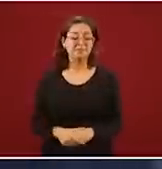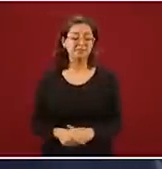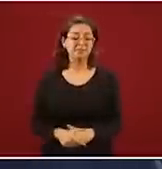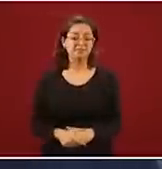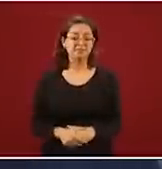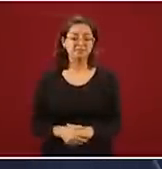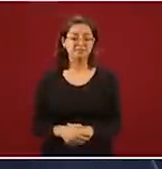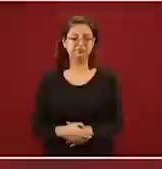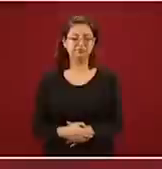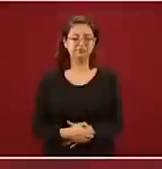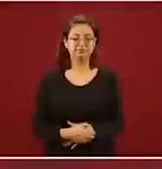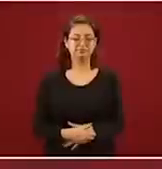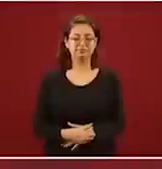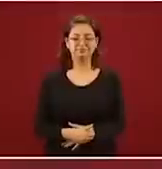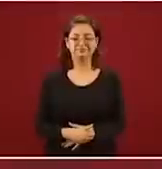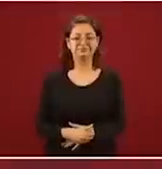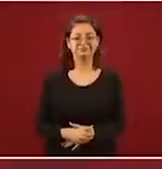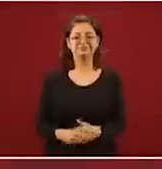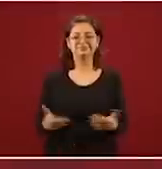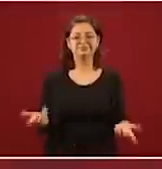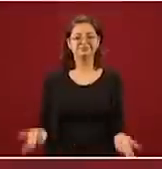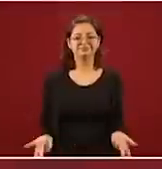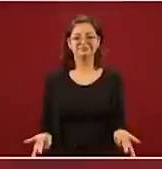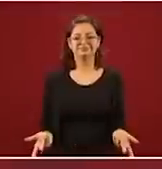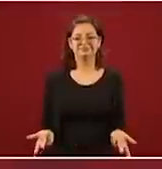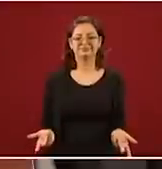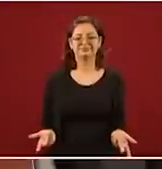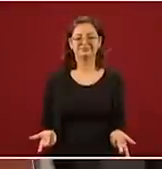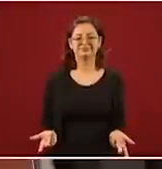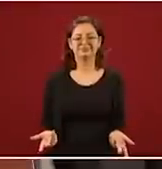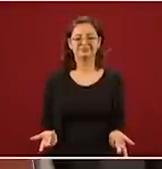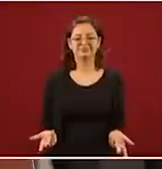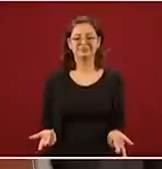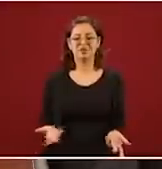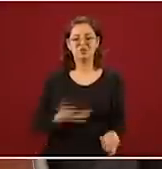Como se dice coloquialmente, hay,